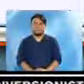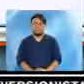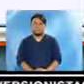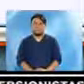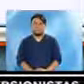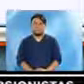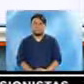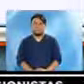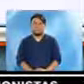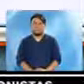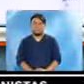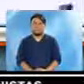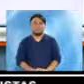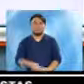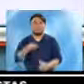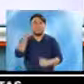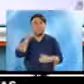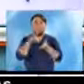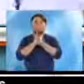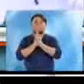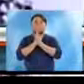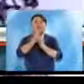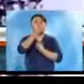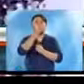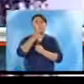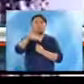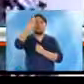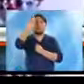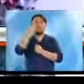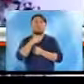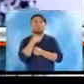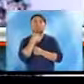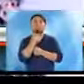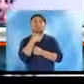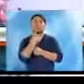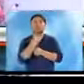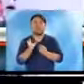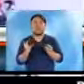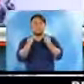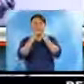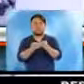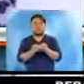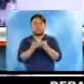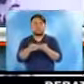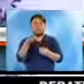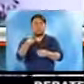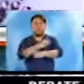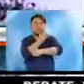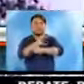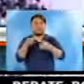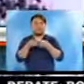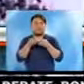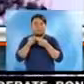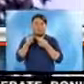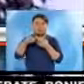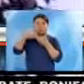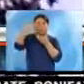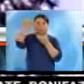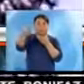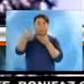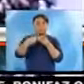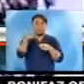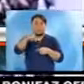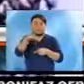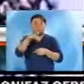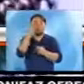Se pedía un millón de voces para darle vida al concierto que se viene en poco. Y este es el último comercial creado